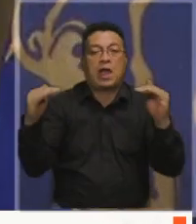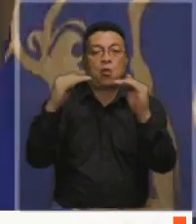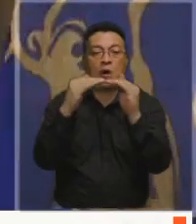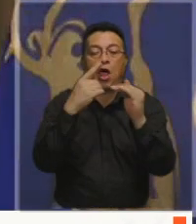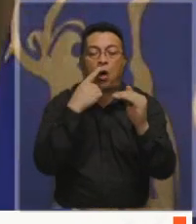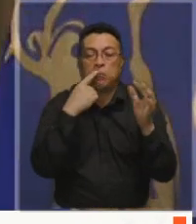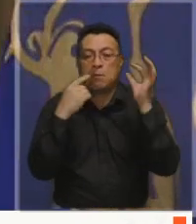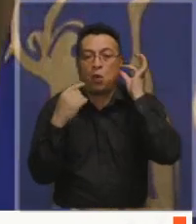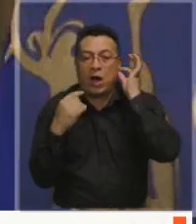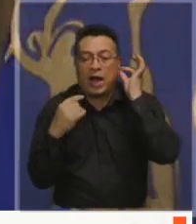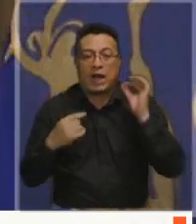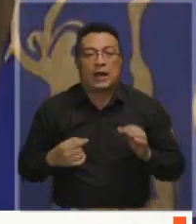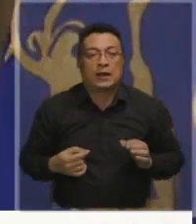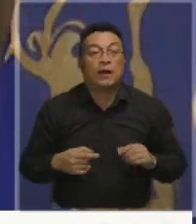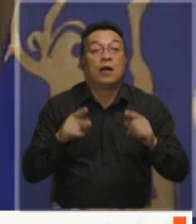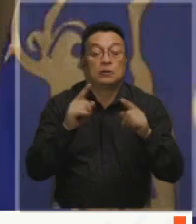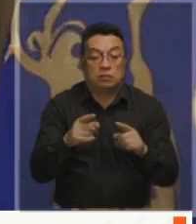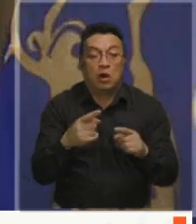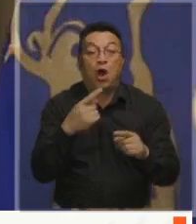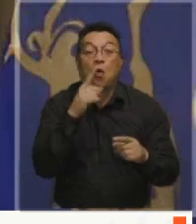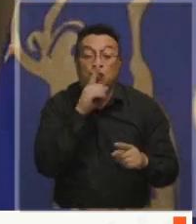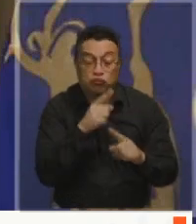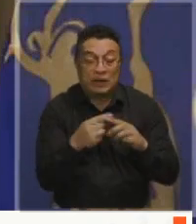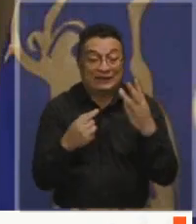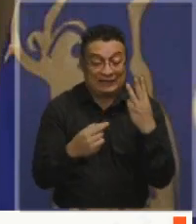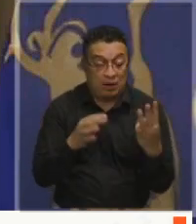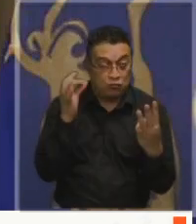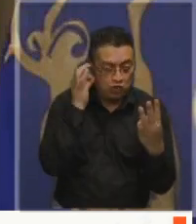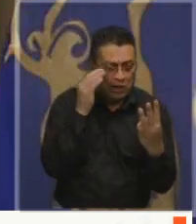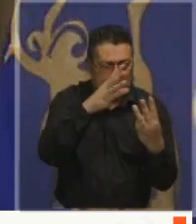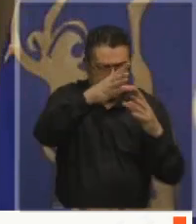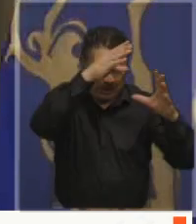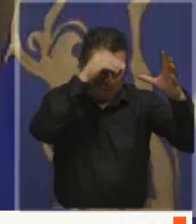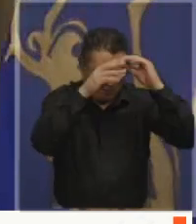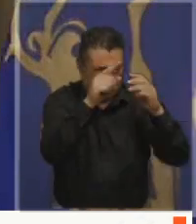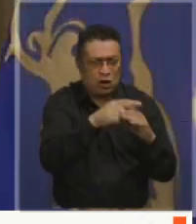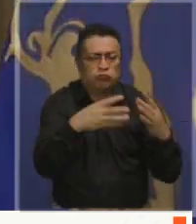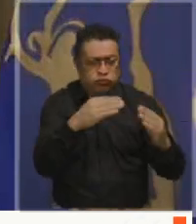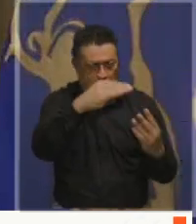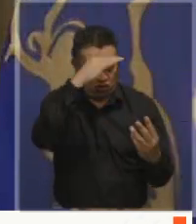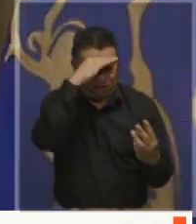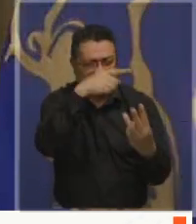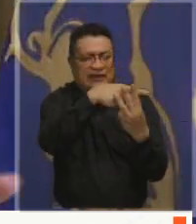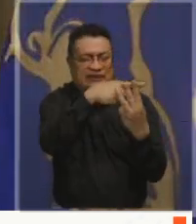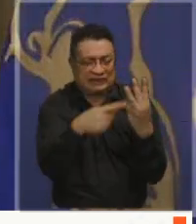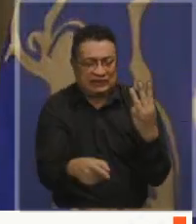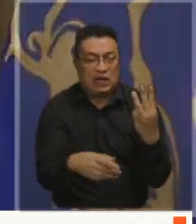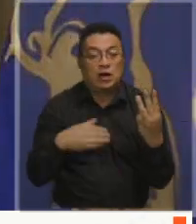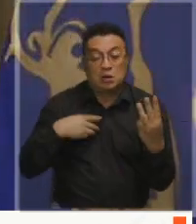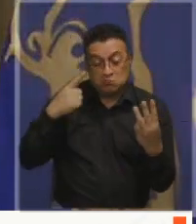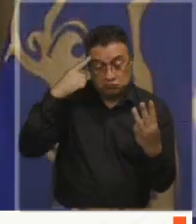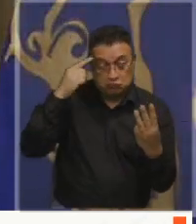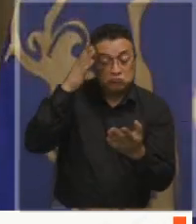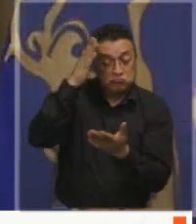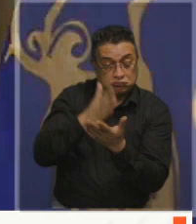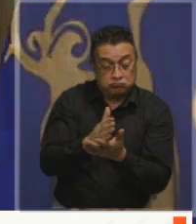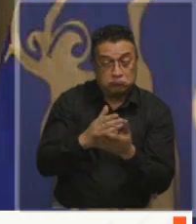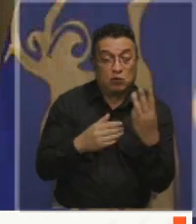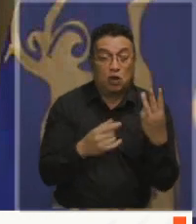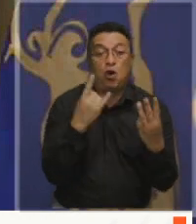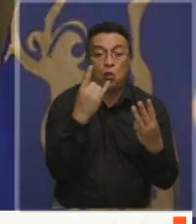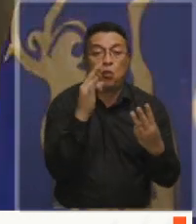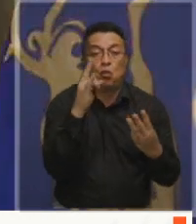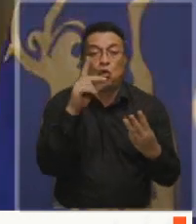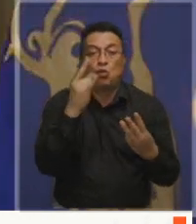teníamos tres nombres de mujeres con vasta experiencia que nos daban confianza y bueno decidimos por Verónica